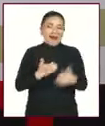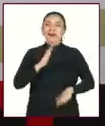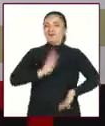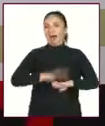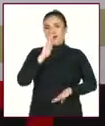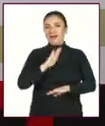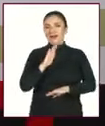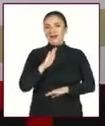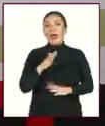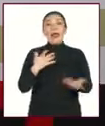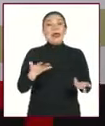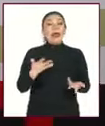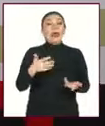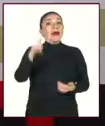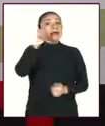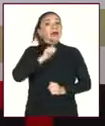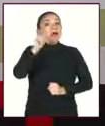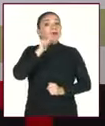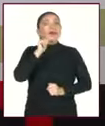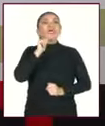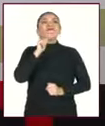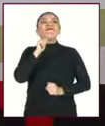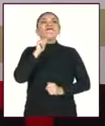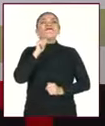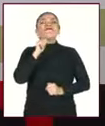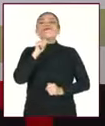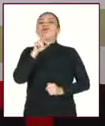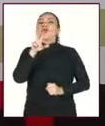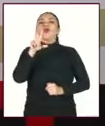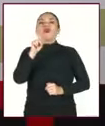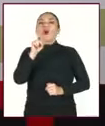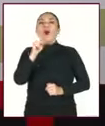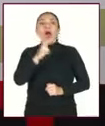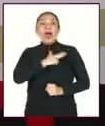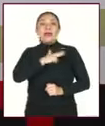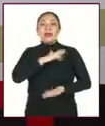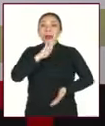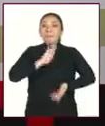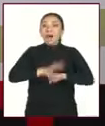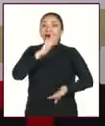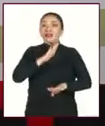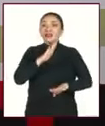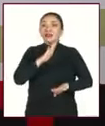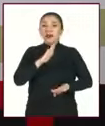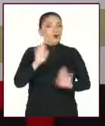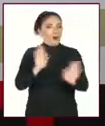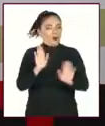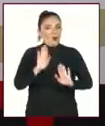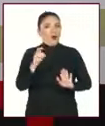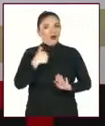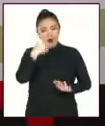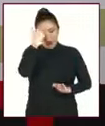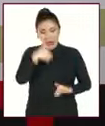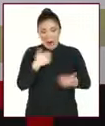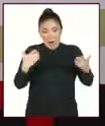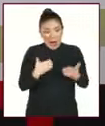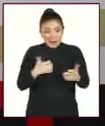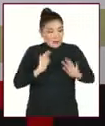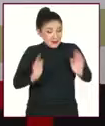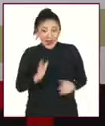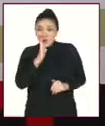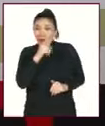siempre tratar de no lastimar más. Siempre saber hasta dónde podemos llegar, hasta dónde